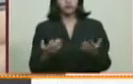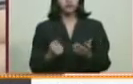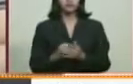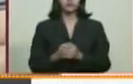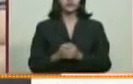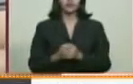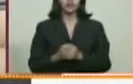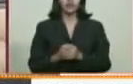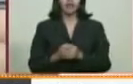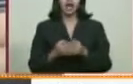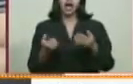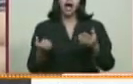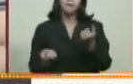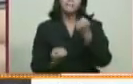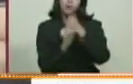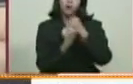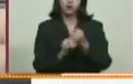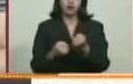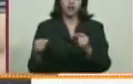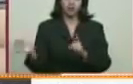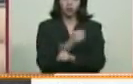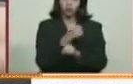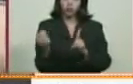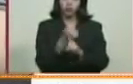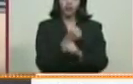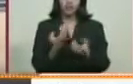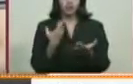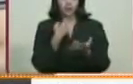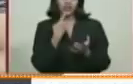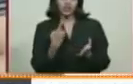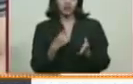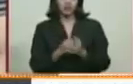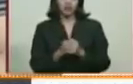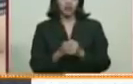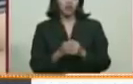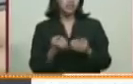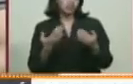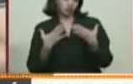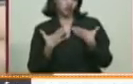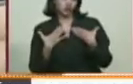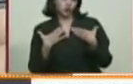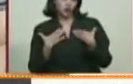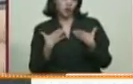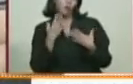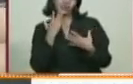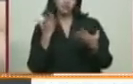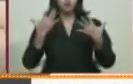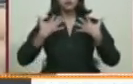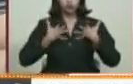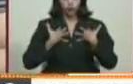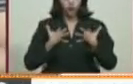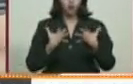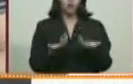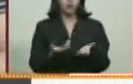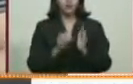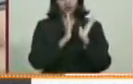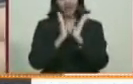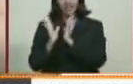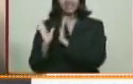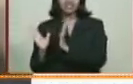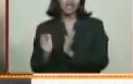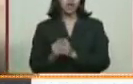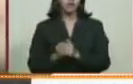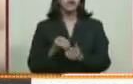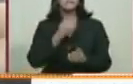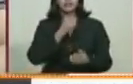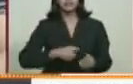del delito, porque ella justificó el magnicidio. Ella dice que si lo hubiera organizado, el presidente hubiera muerto, pues ya sí lo hubiera hecho bien.